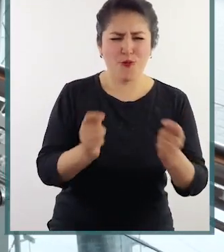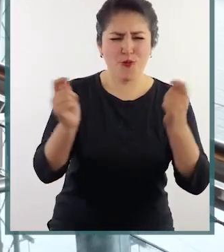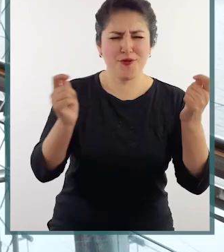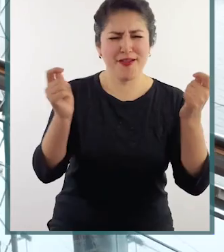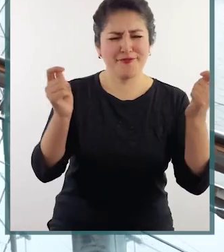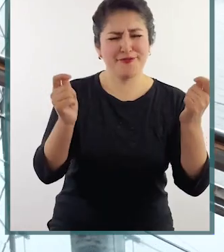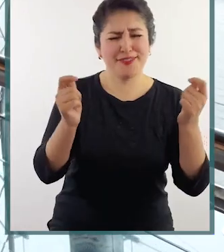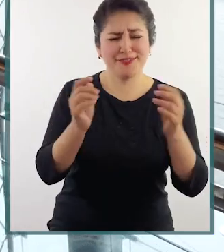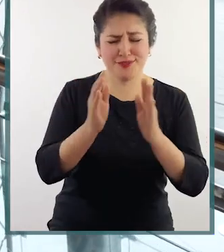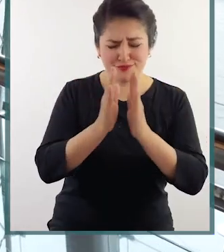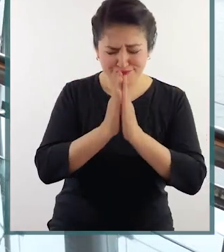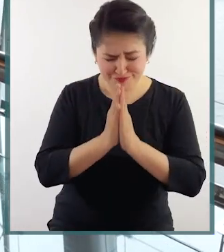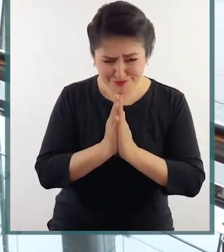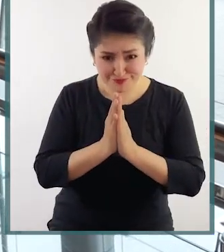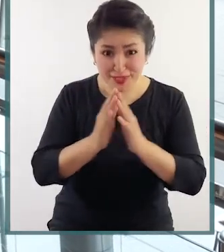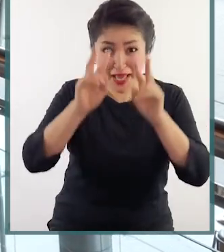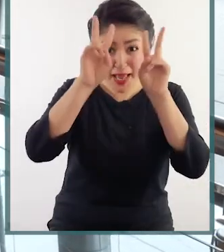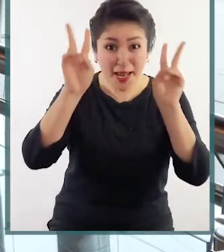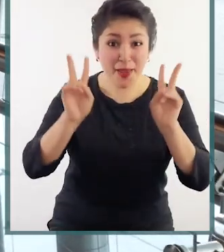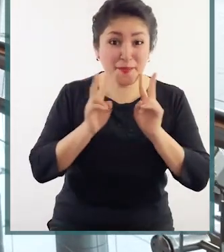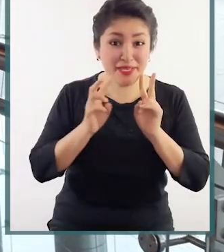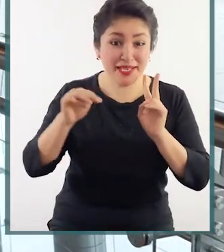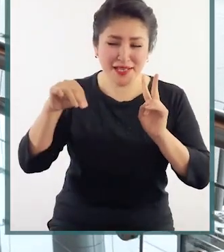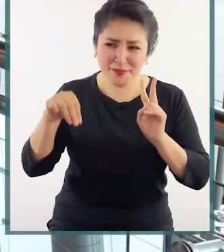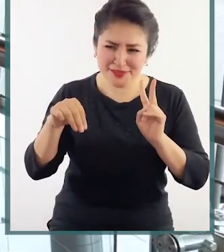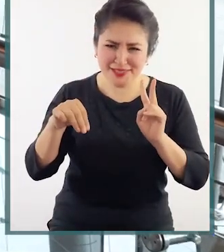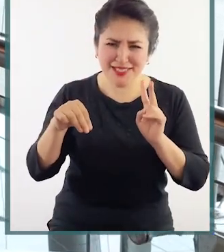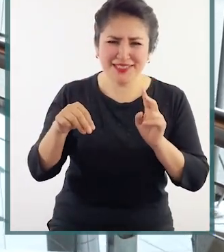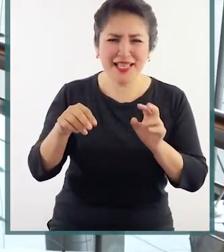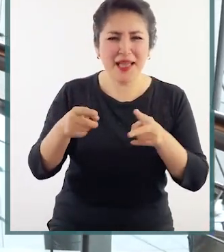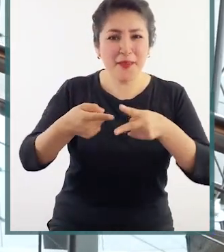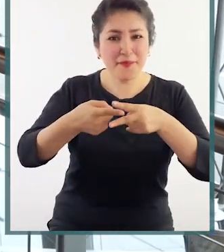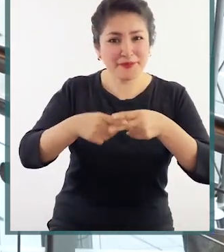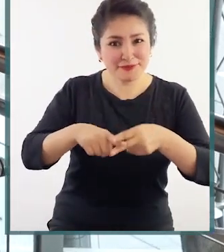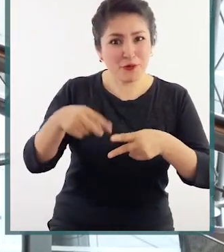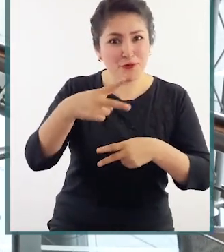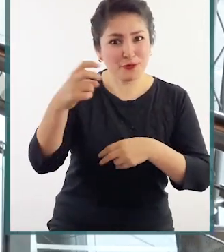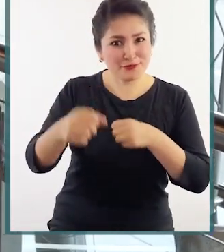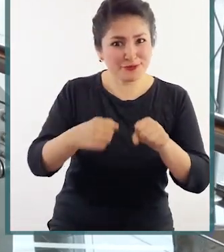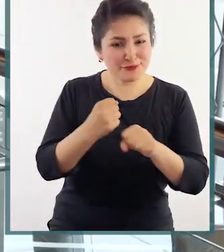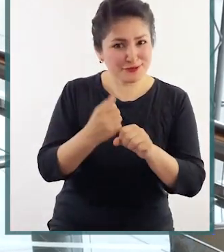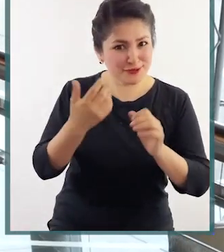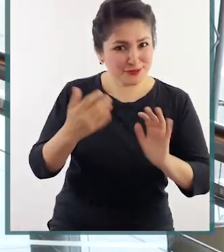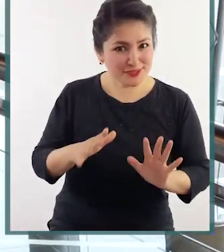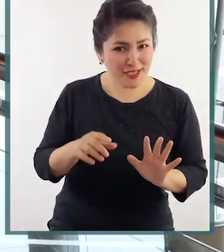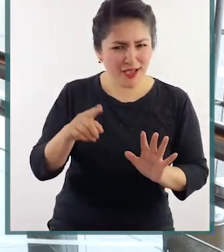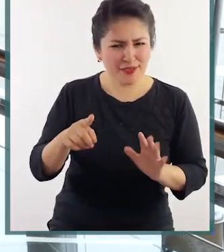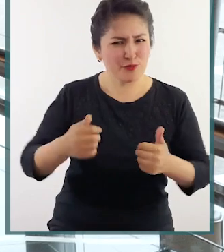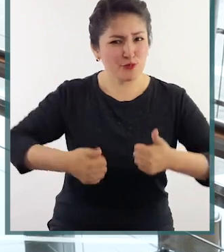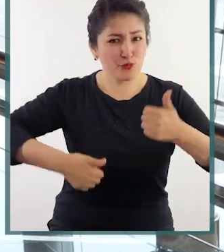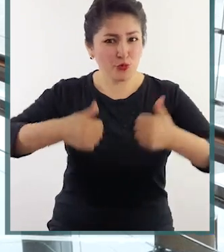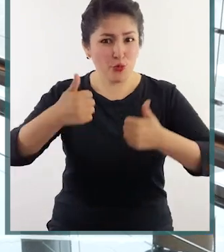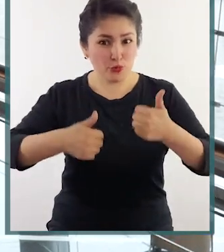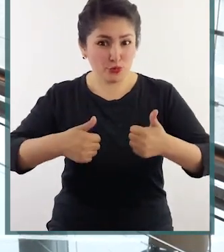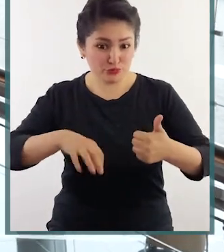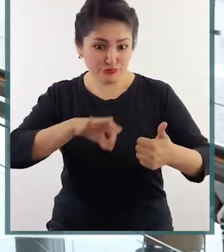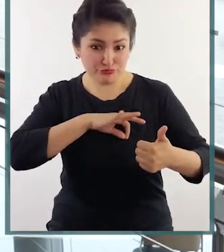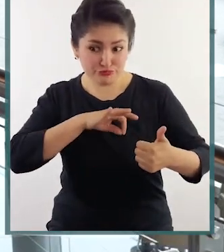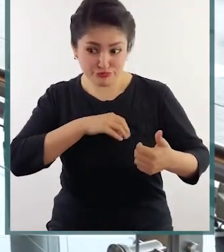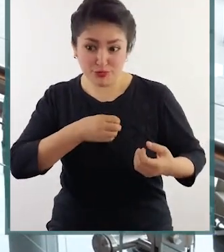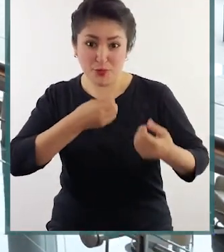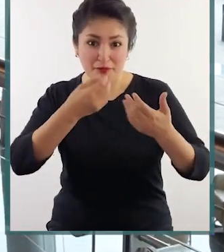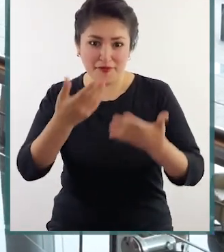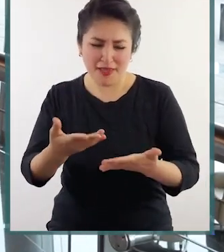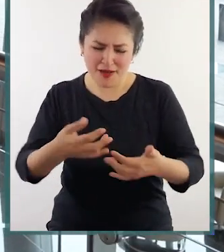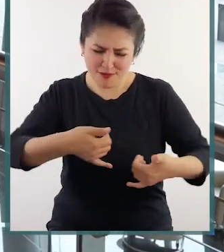de Juliaca en Puno, en honor a la Virgen de la Merced, tuvo su edición Bicentenario y tras el concurso se